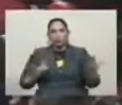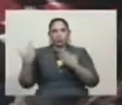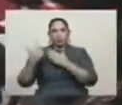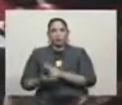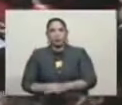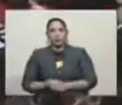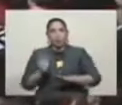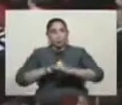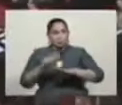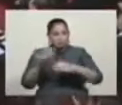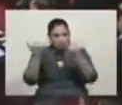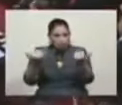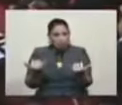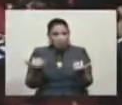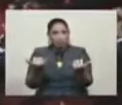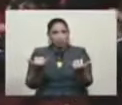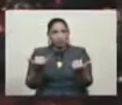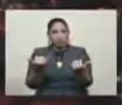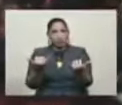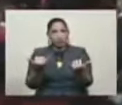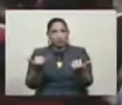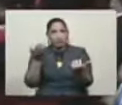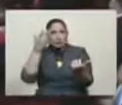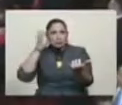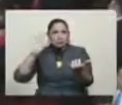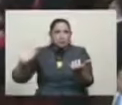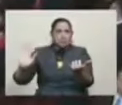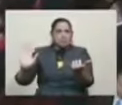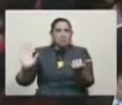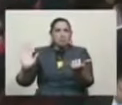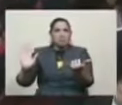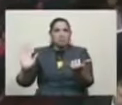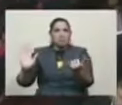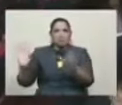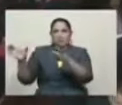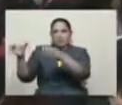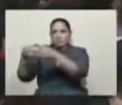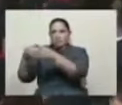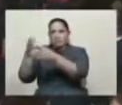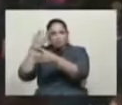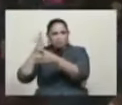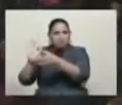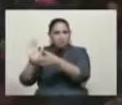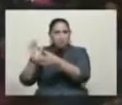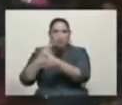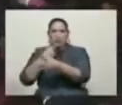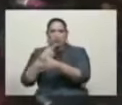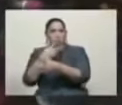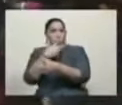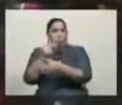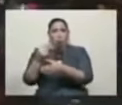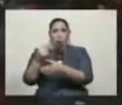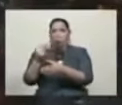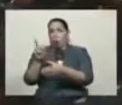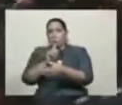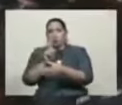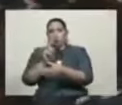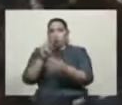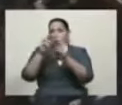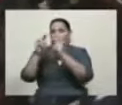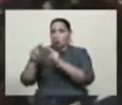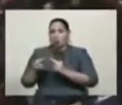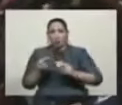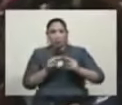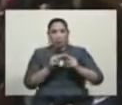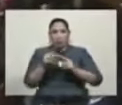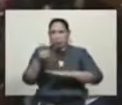Porque ahora ellos pretenden decir, no, desconocemos el gobierno de Maduro y nos quedamos. ¿Pero